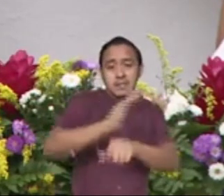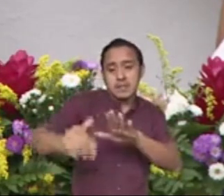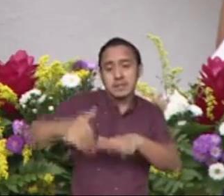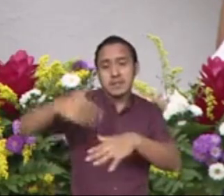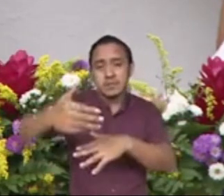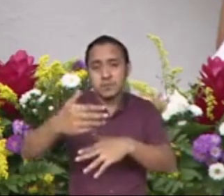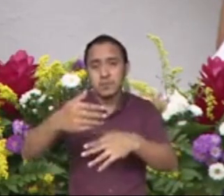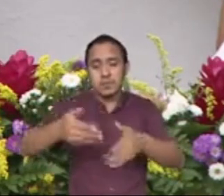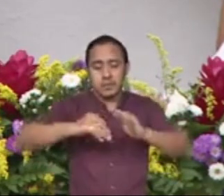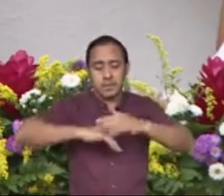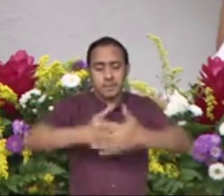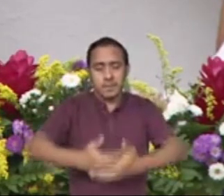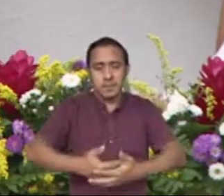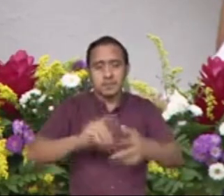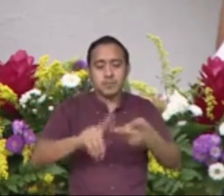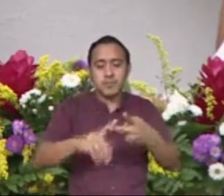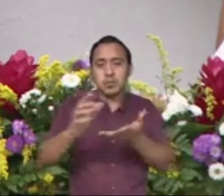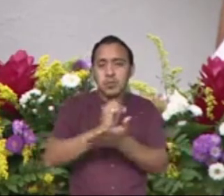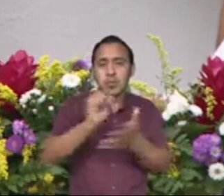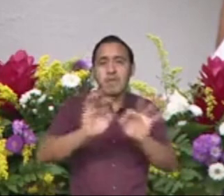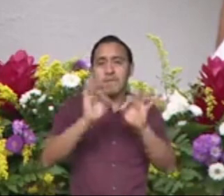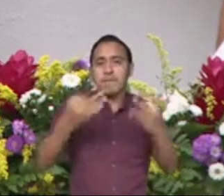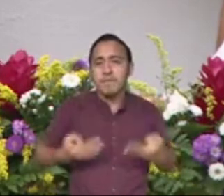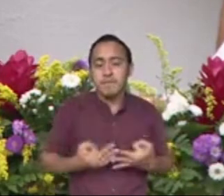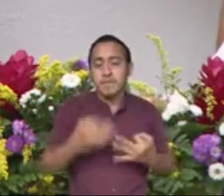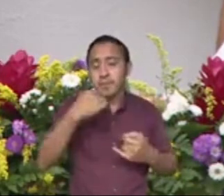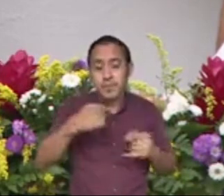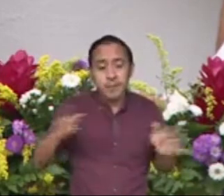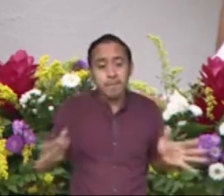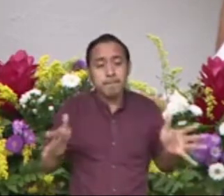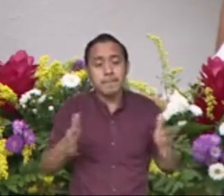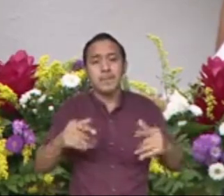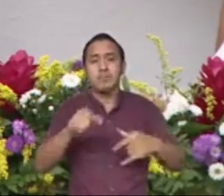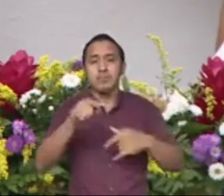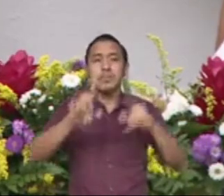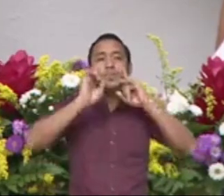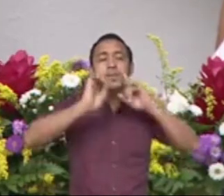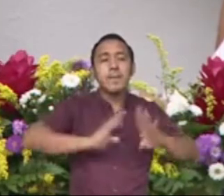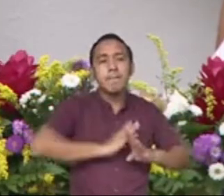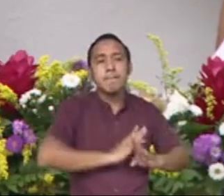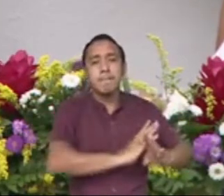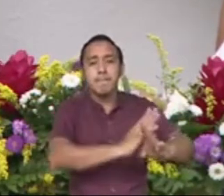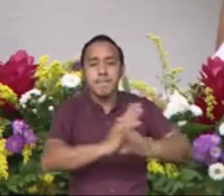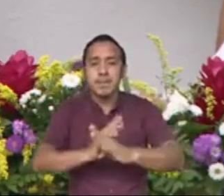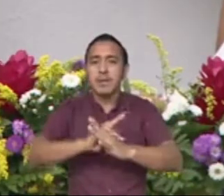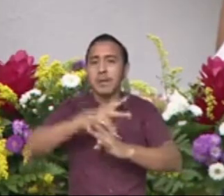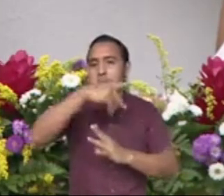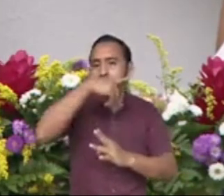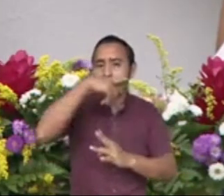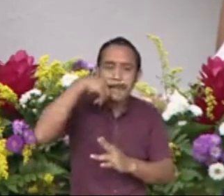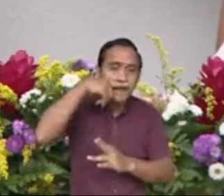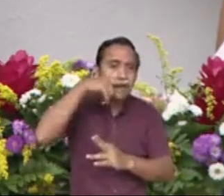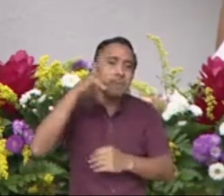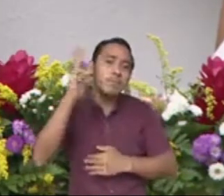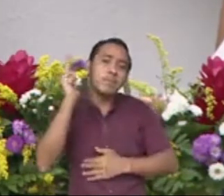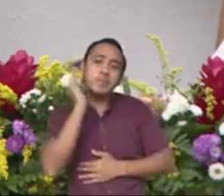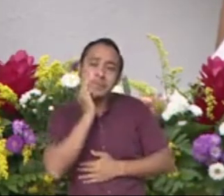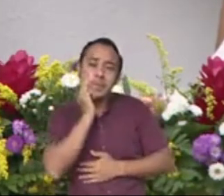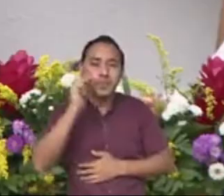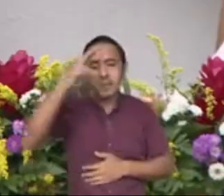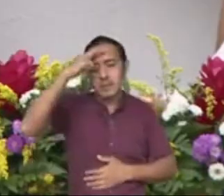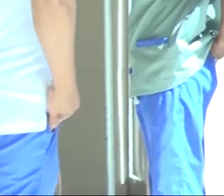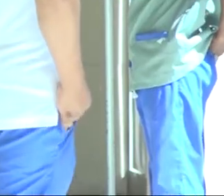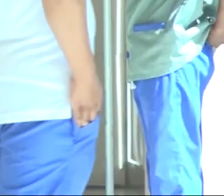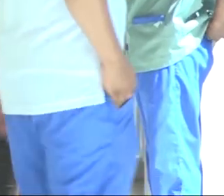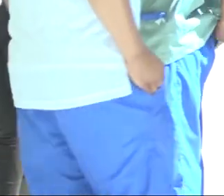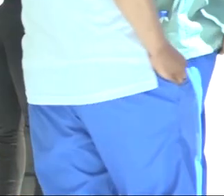el Código de Familia, que tiene como principio promover y proteger la paternidad y la maternidad